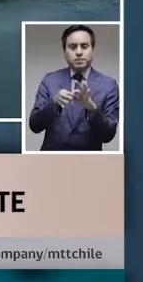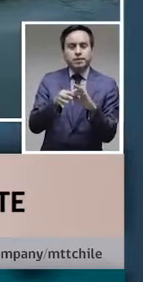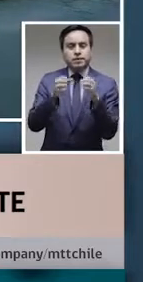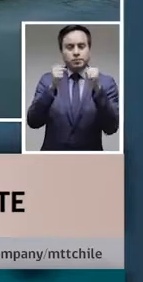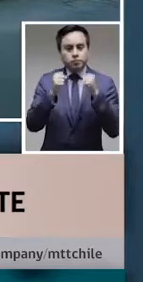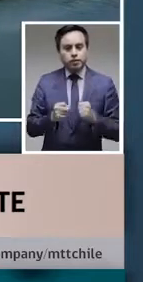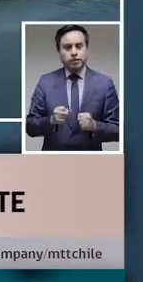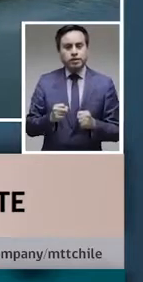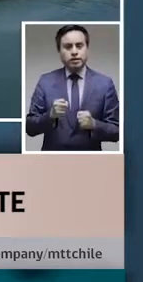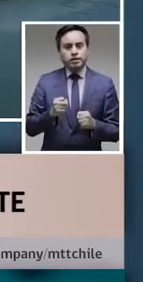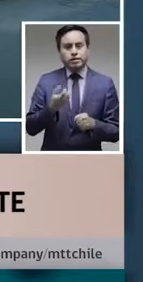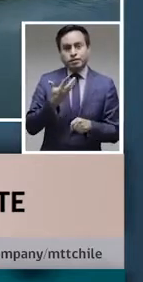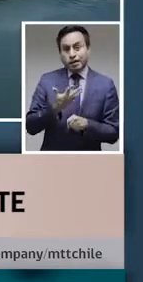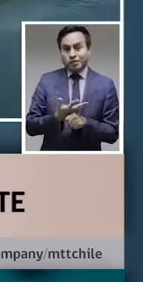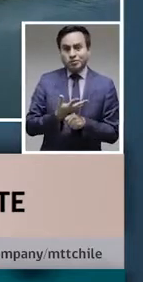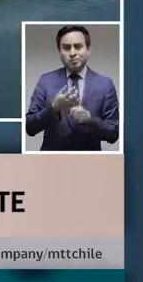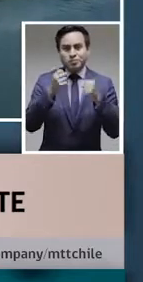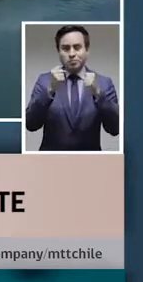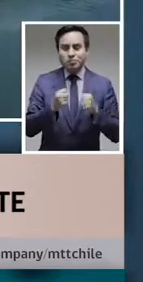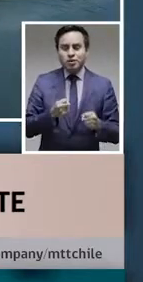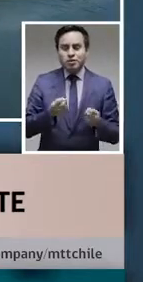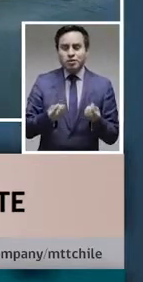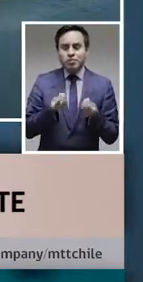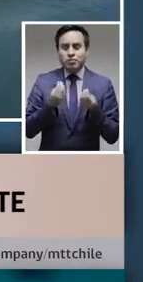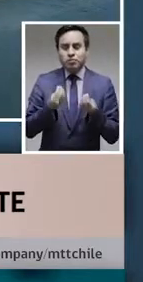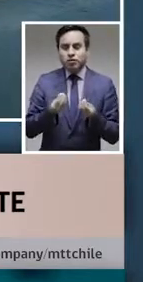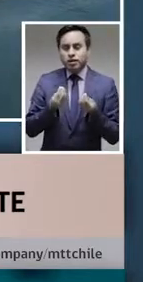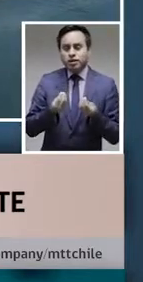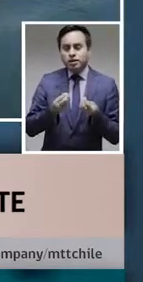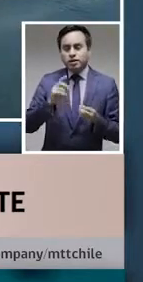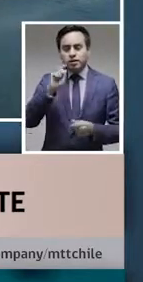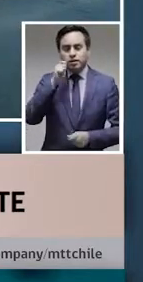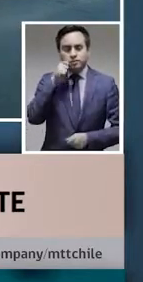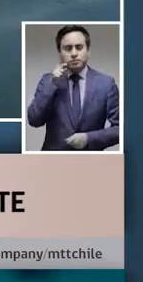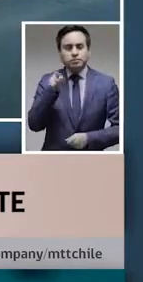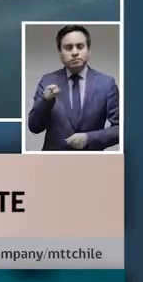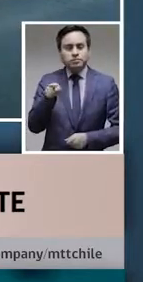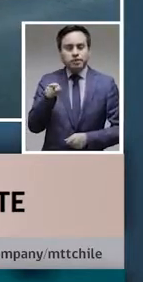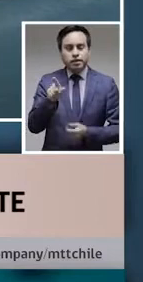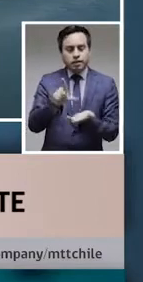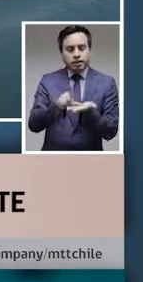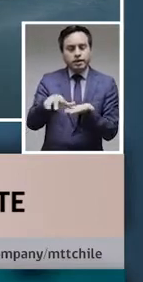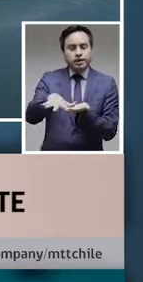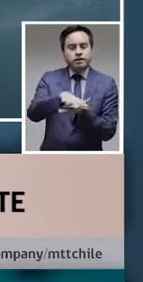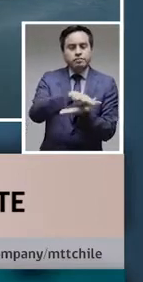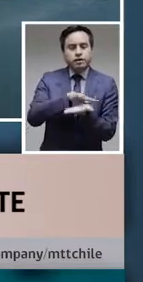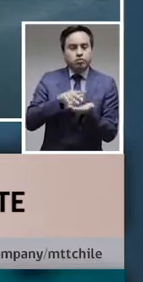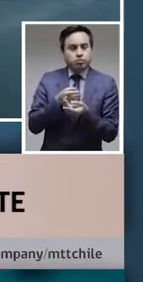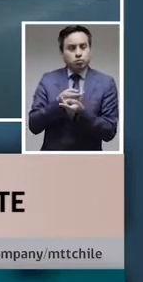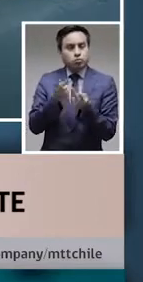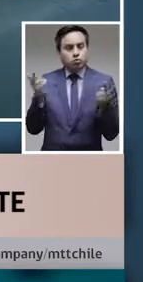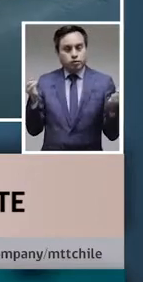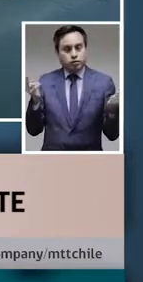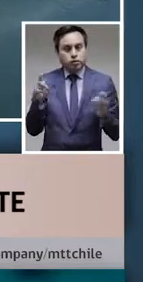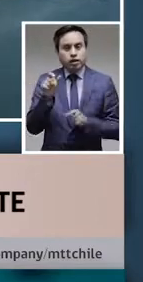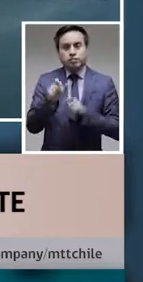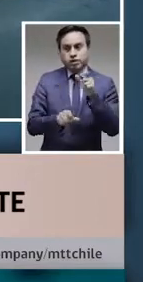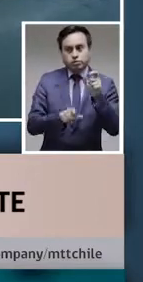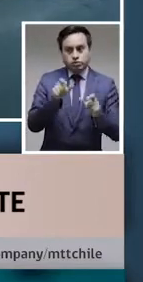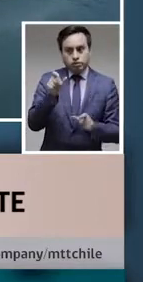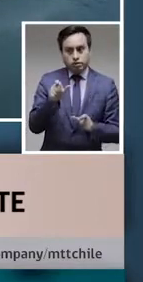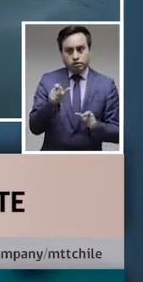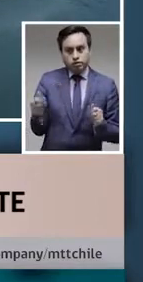se puede tener una buena definición de espacios públicos para las